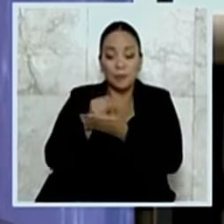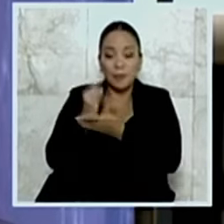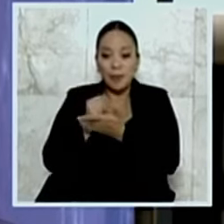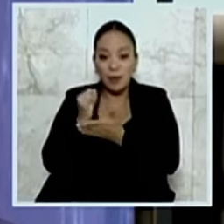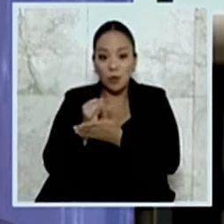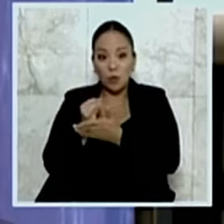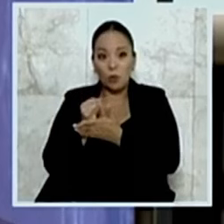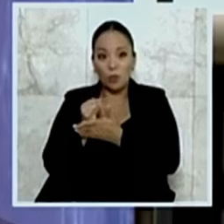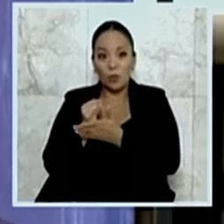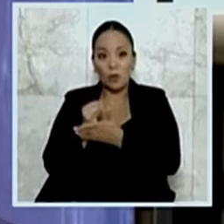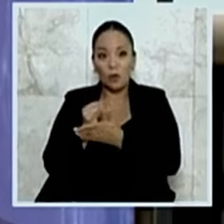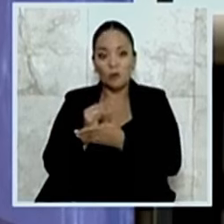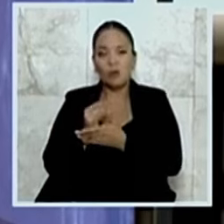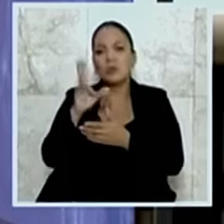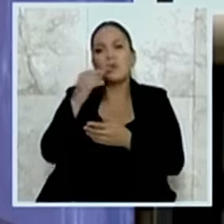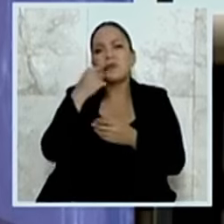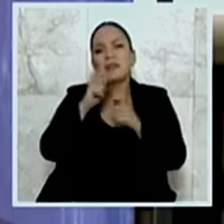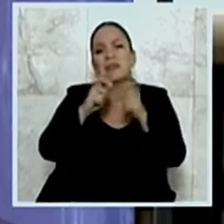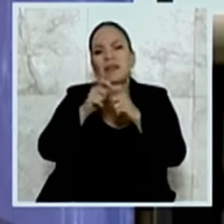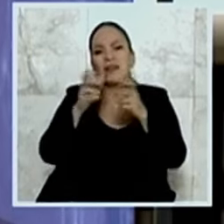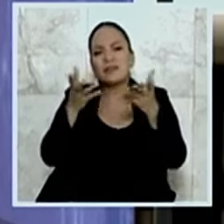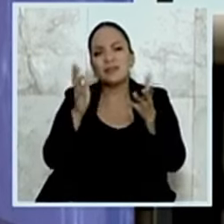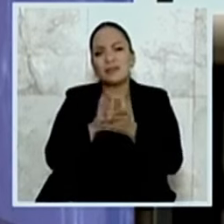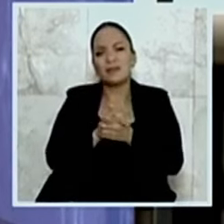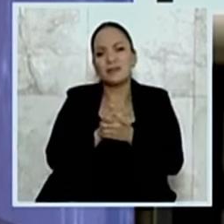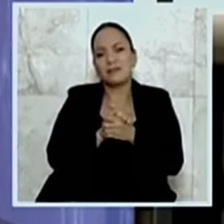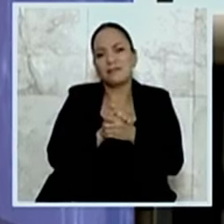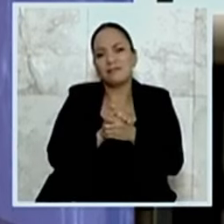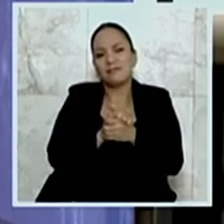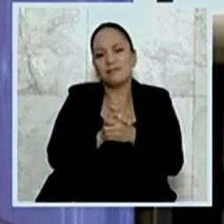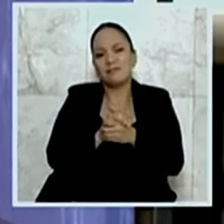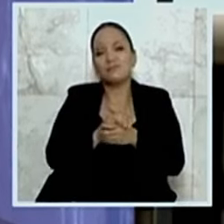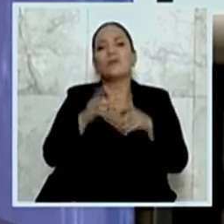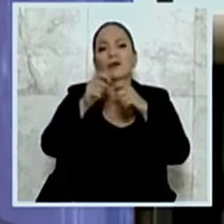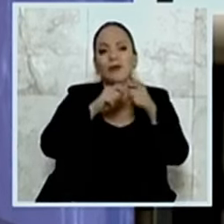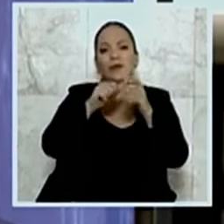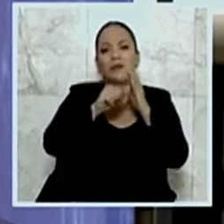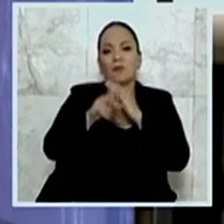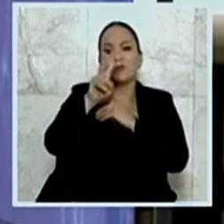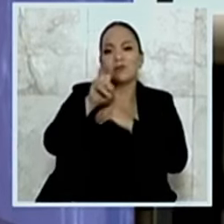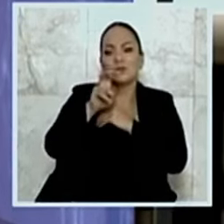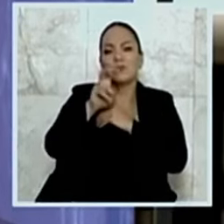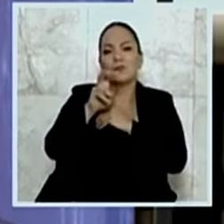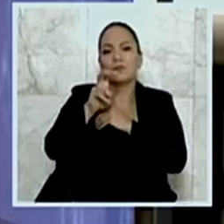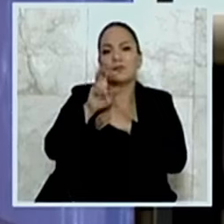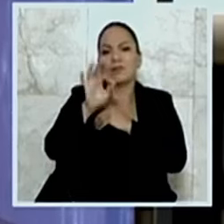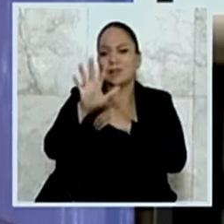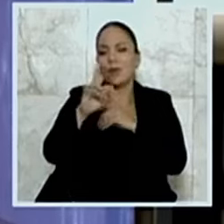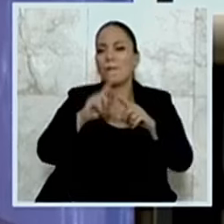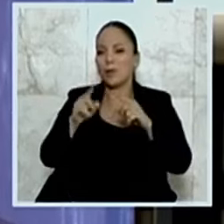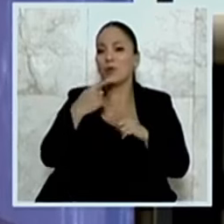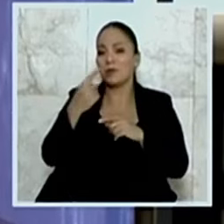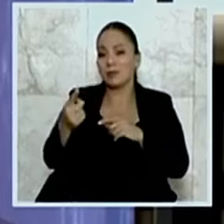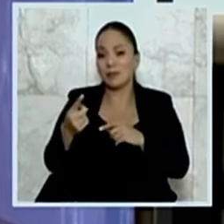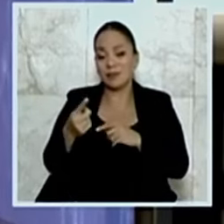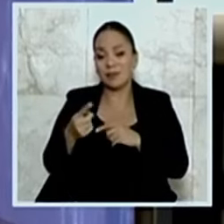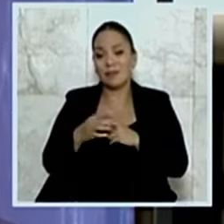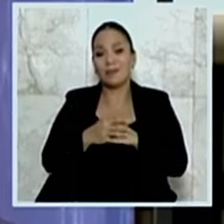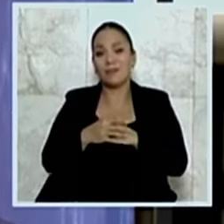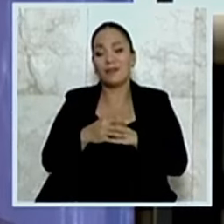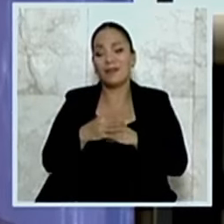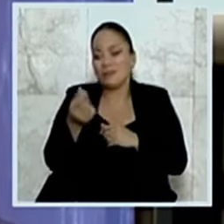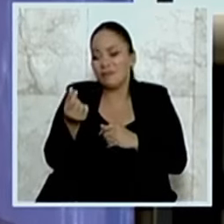soy muy franco, ya cuando don Arnoldo André, el canciller, y yo empezamos a investigar, los montos son, y no voy a